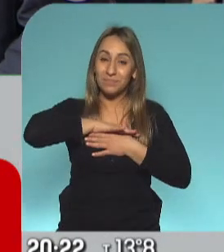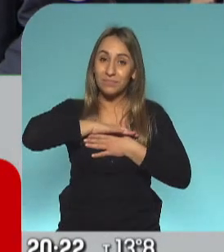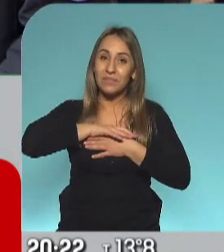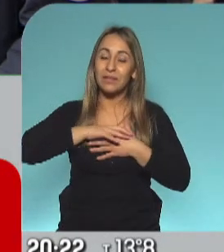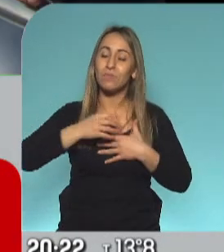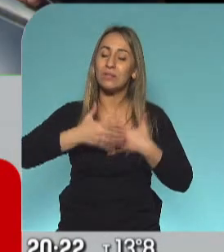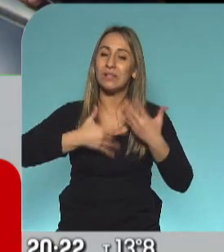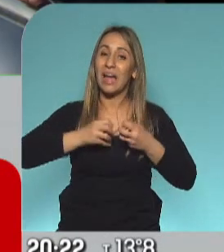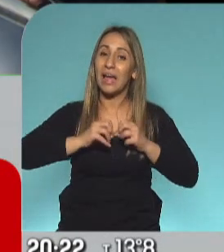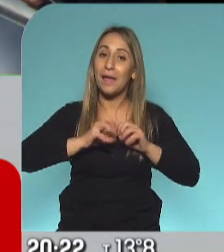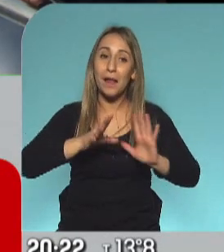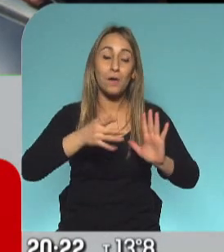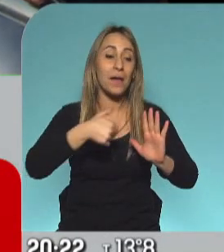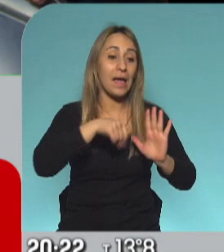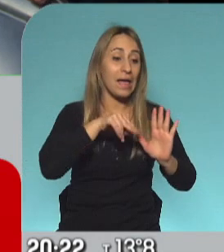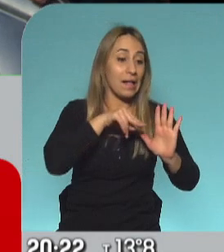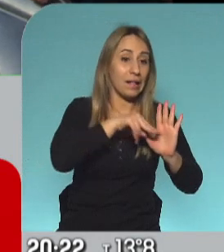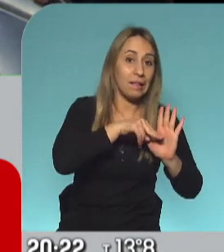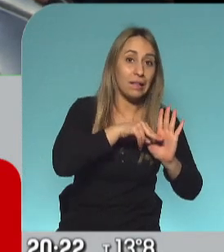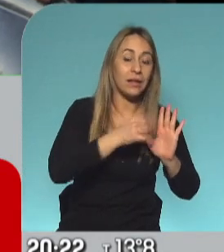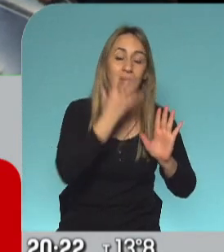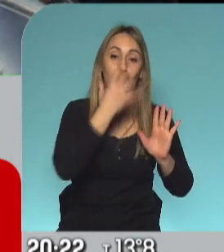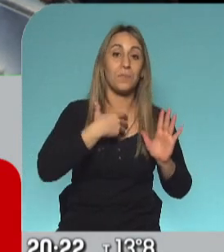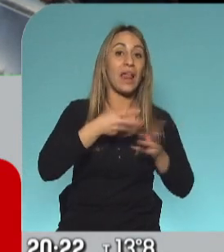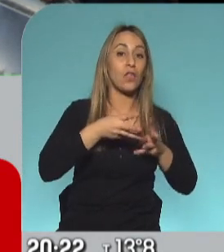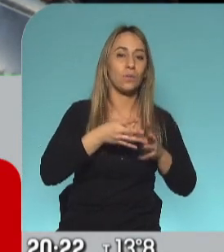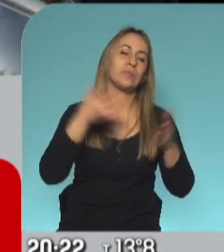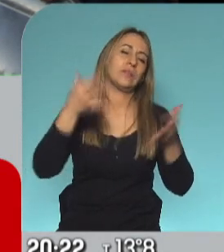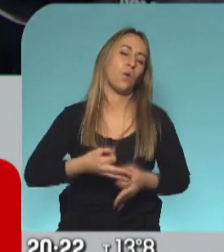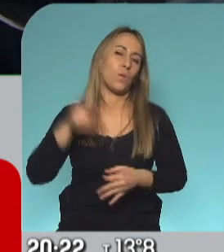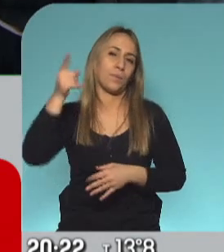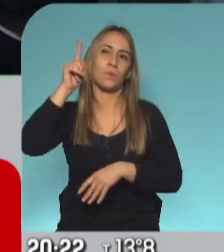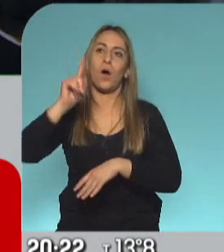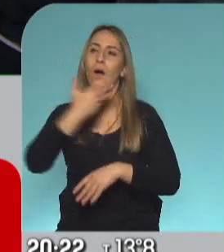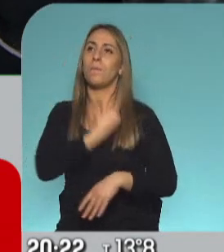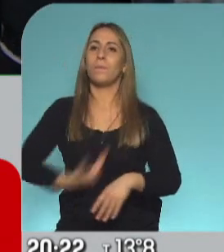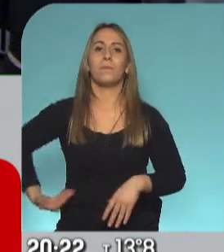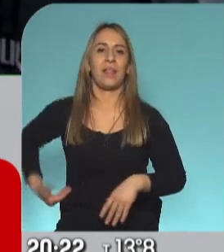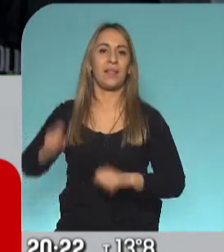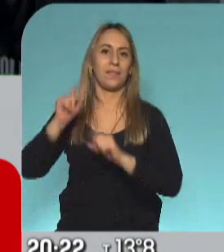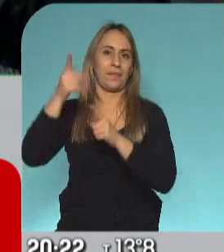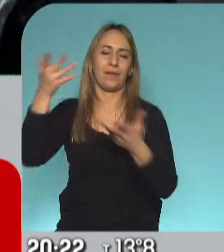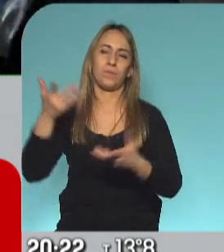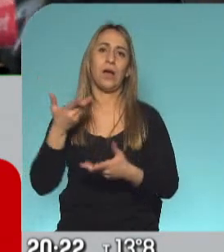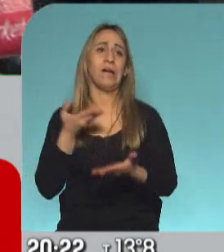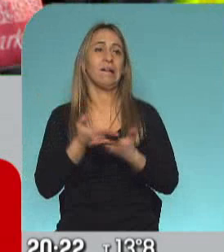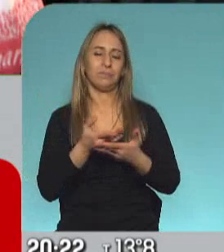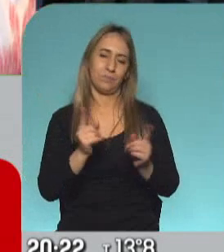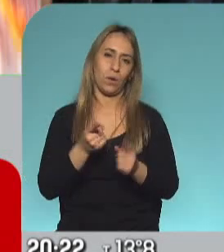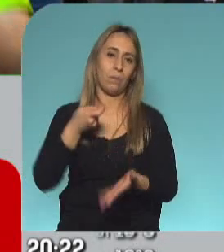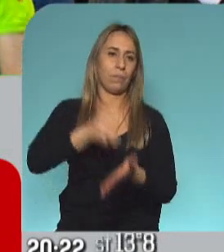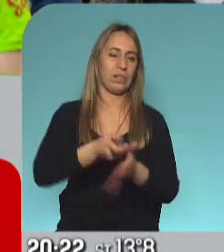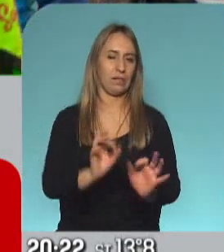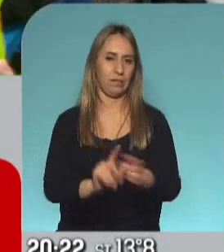intensiva. Bueno, no iba a rogar por un respirador Boris Johnson porque seguramente lo tendría uno para la cerca, casa. claro. Pero la pasó